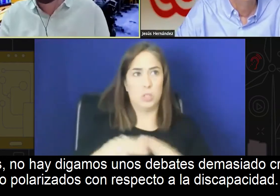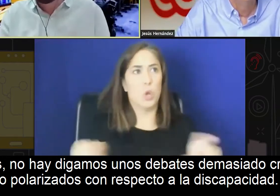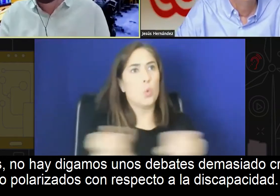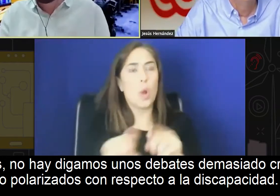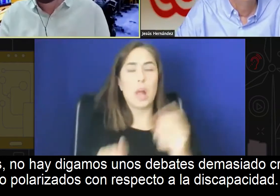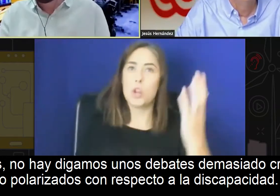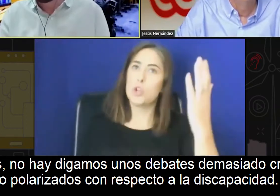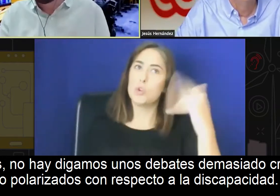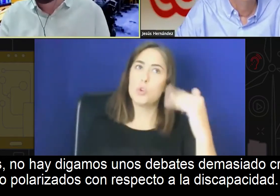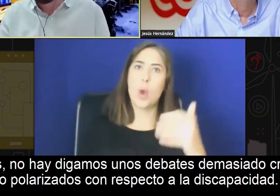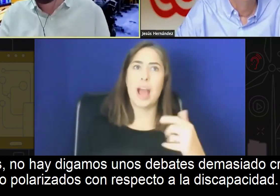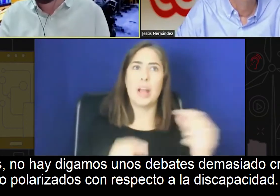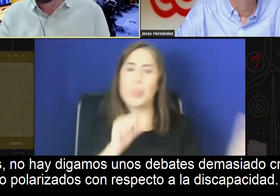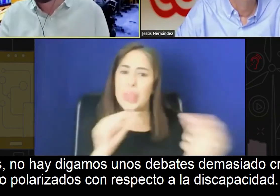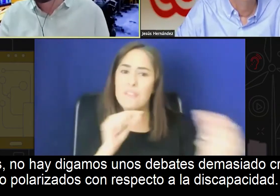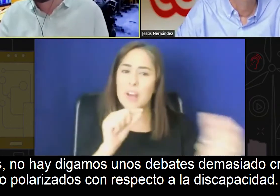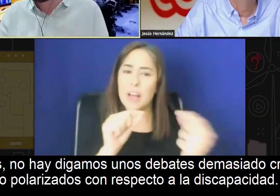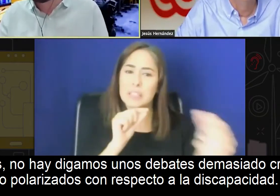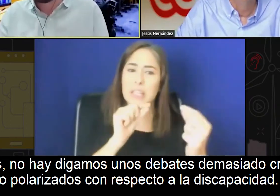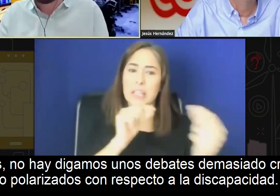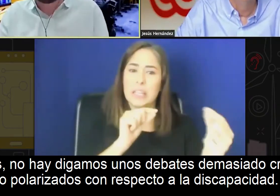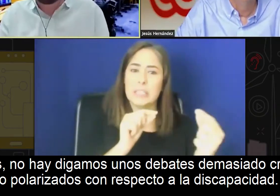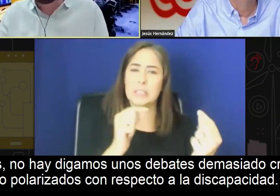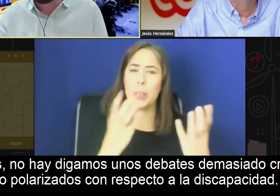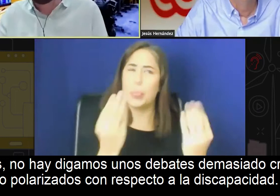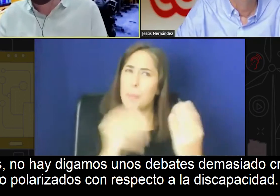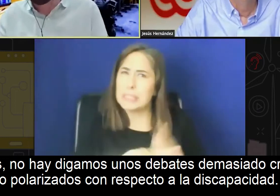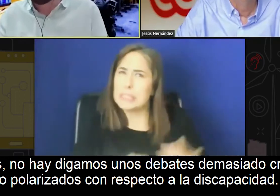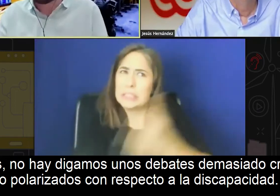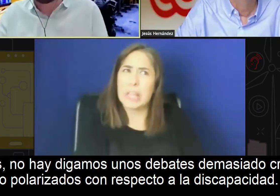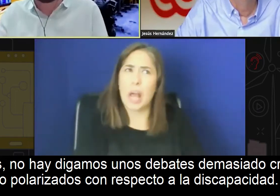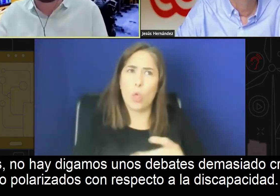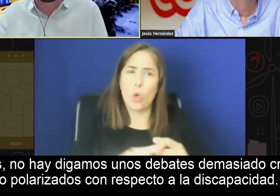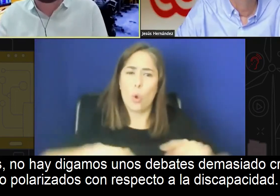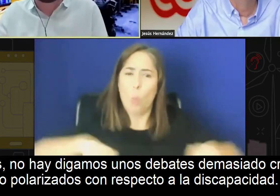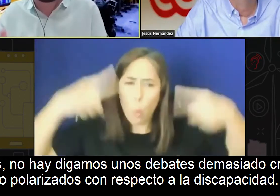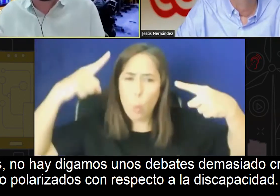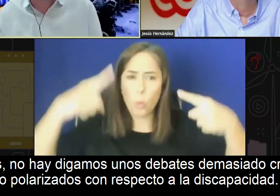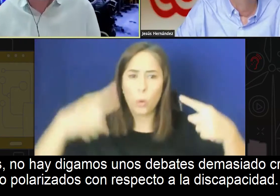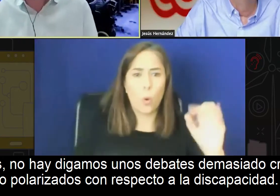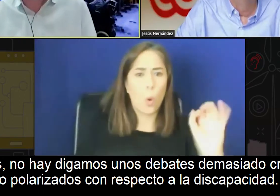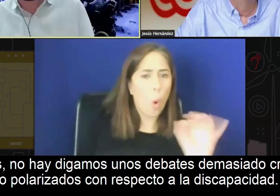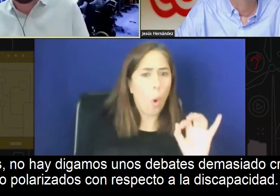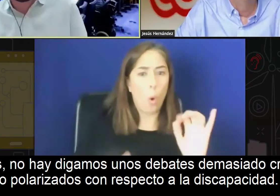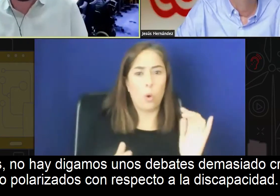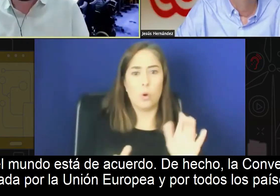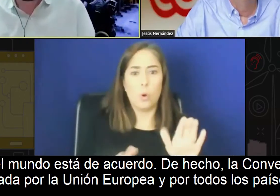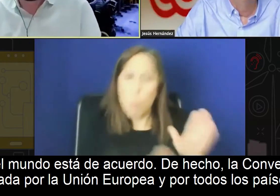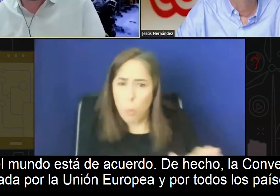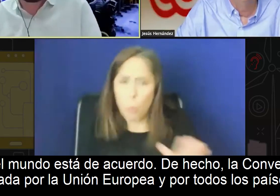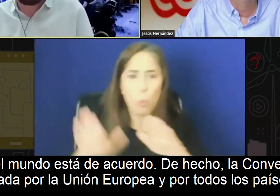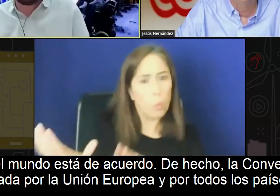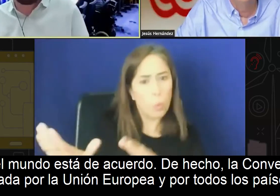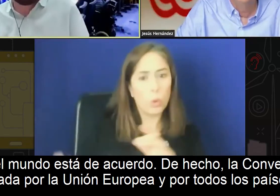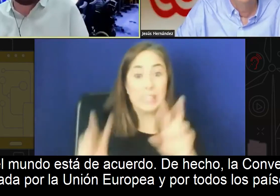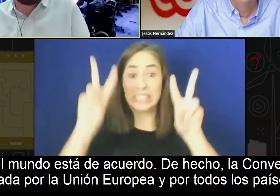debates demasiado crispados o polarizados con respecto a la discapacidad. Todo el mundo